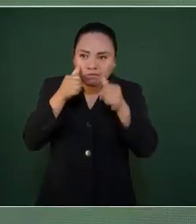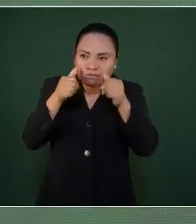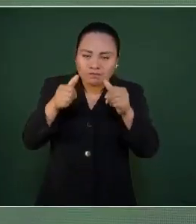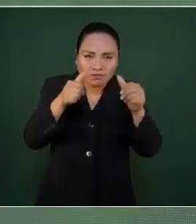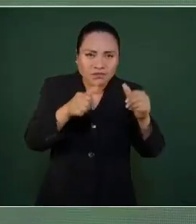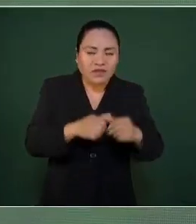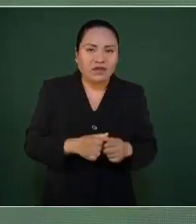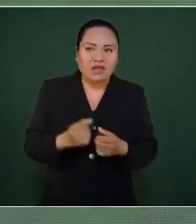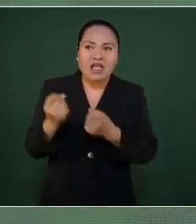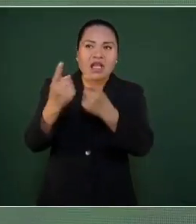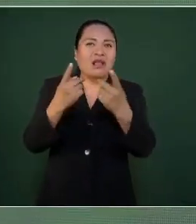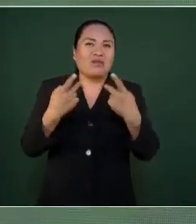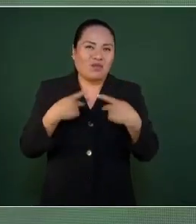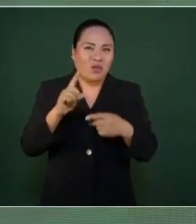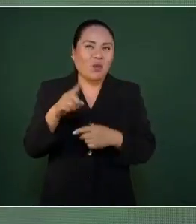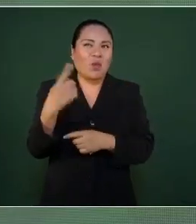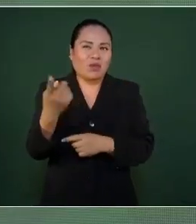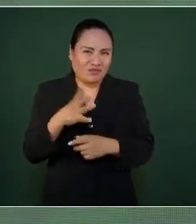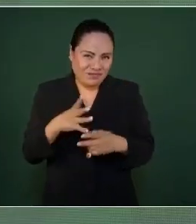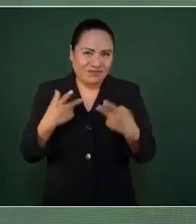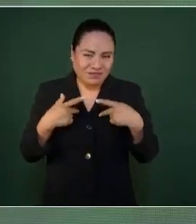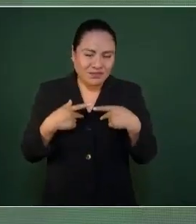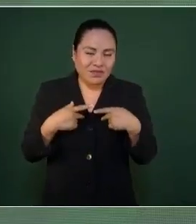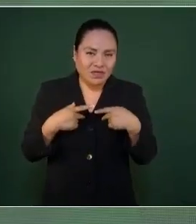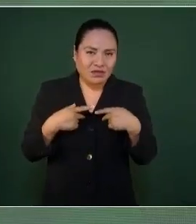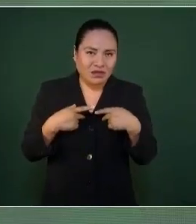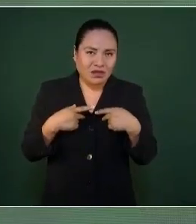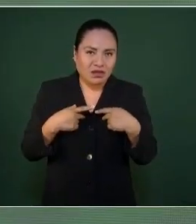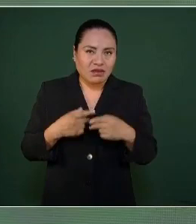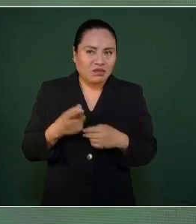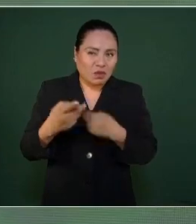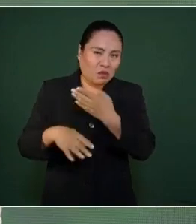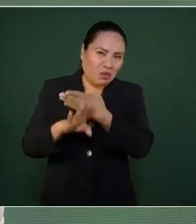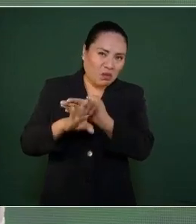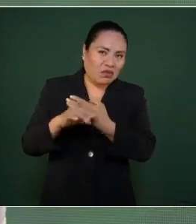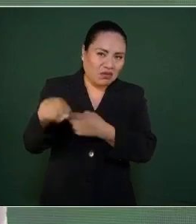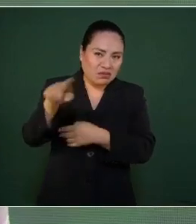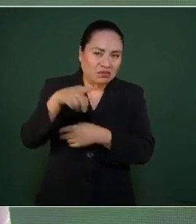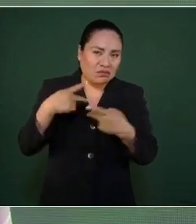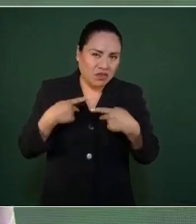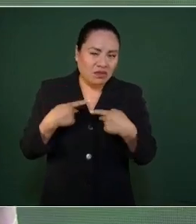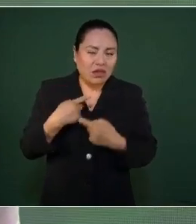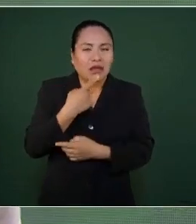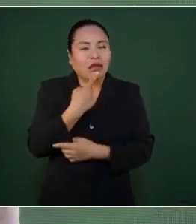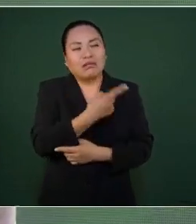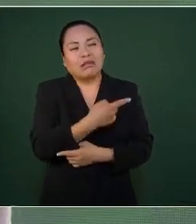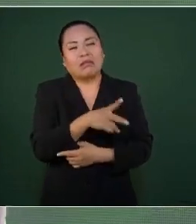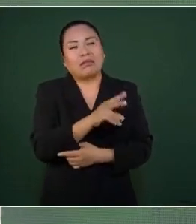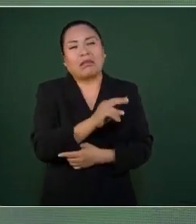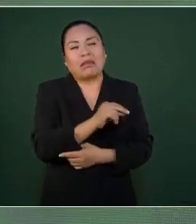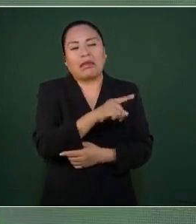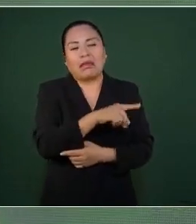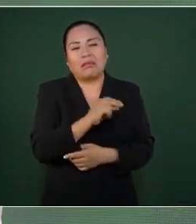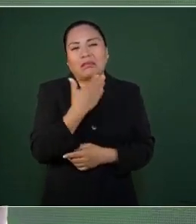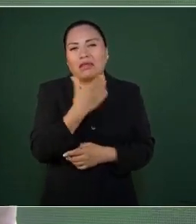Dicen nuestros adversarios que no vamos a lograrlo,